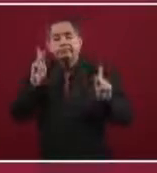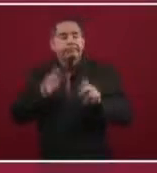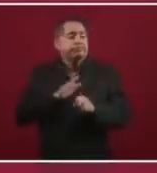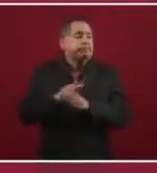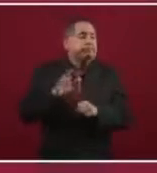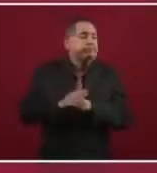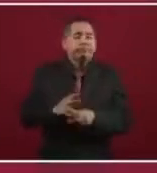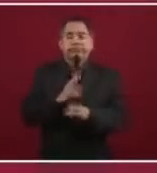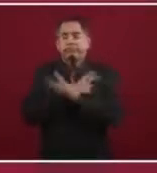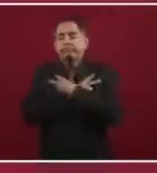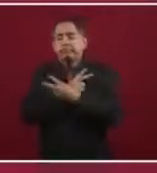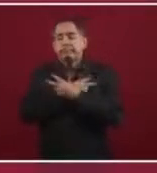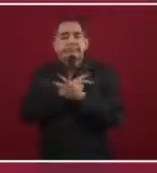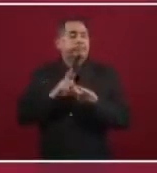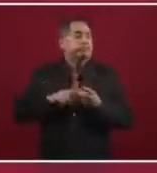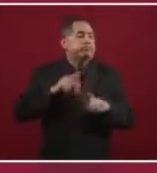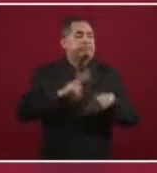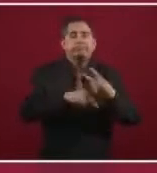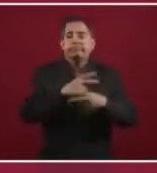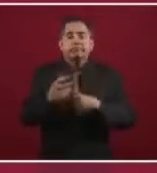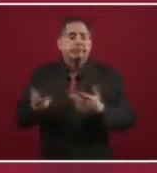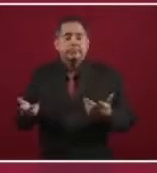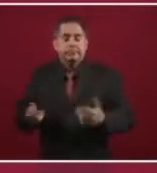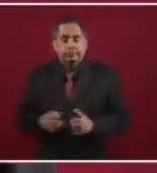de vacaciones